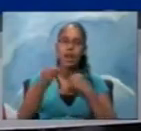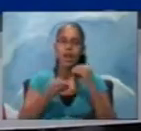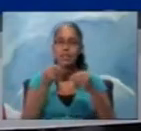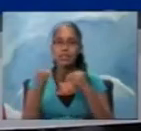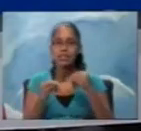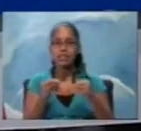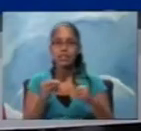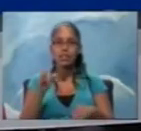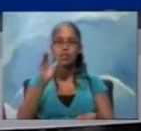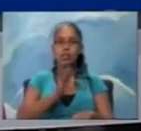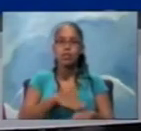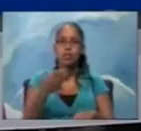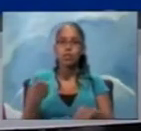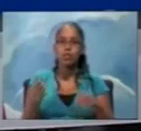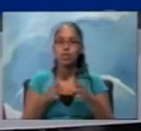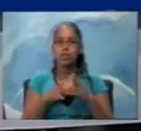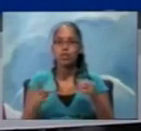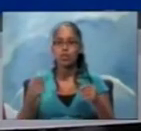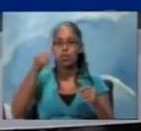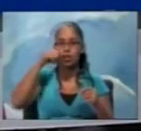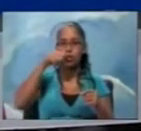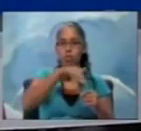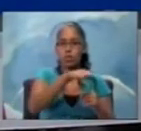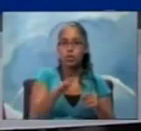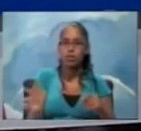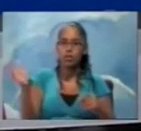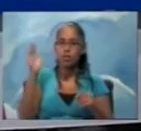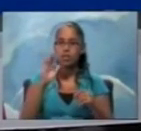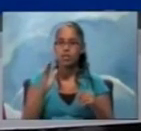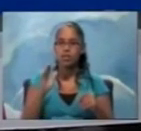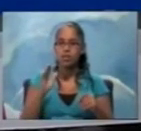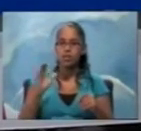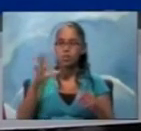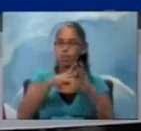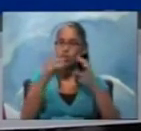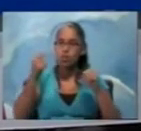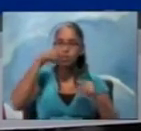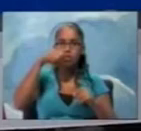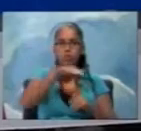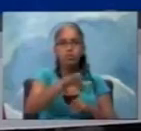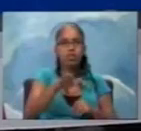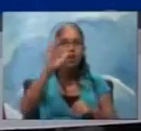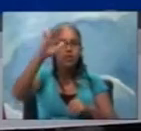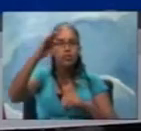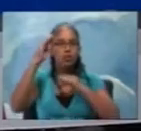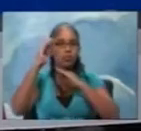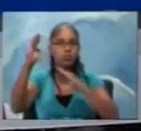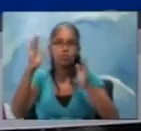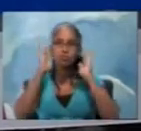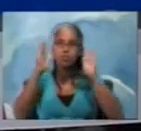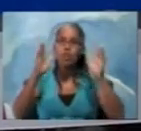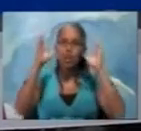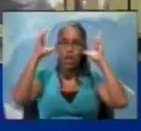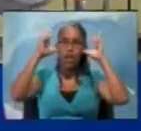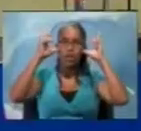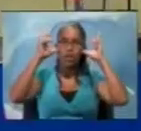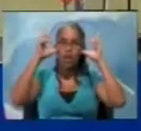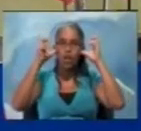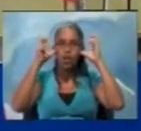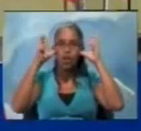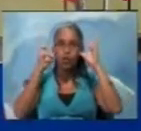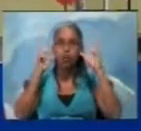hacerle? Porque todo el pueblo estaba suspenso oyéndole. Porque todo el pueblo